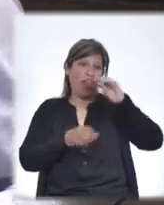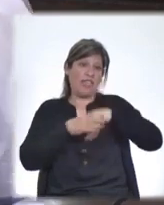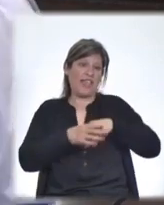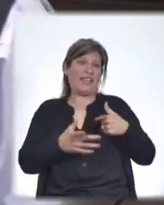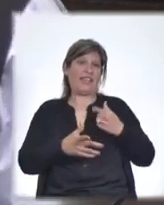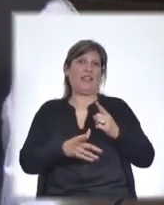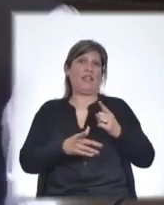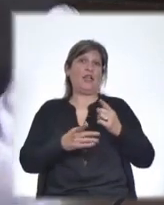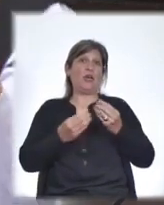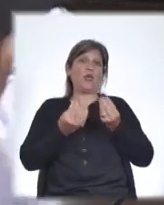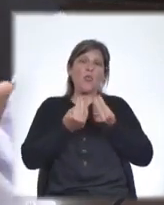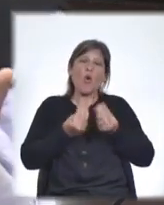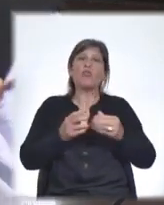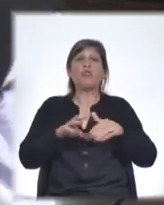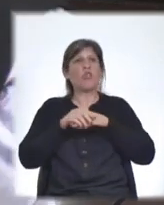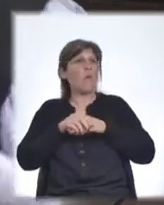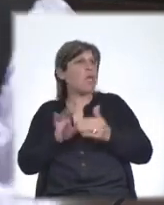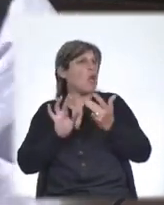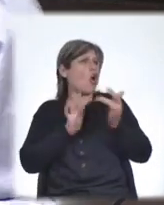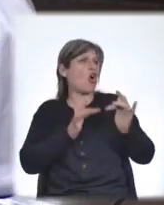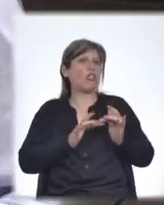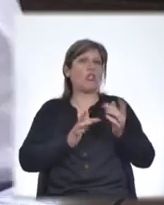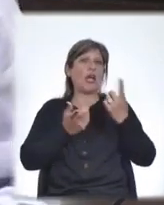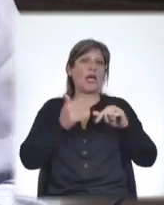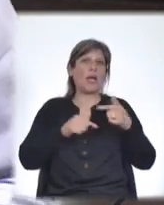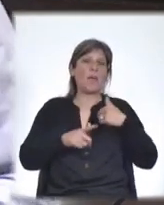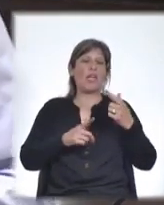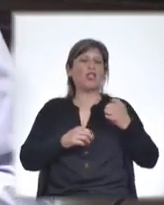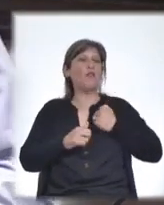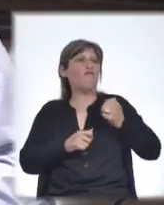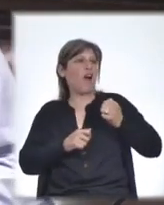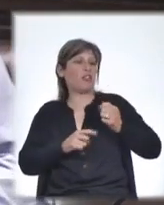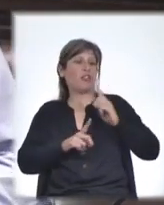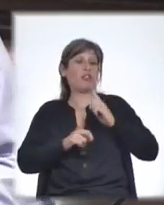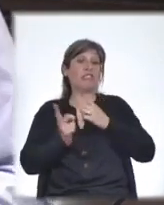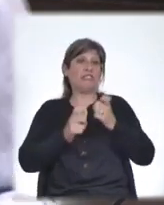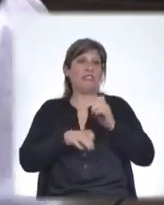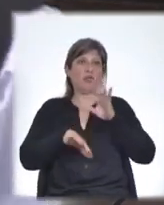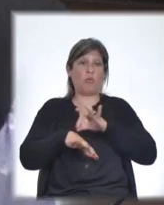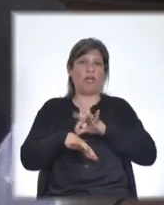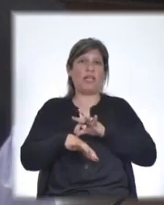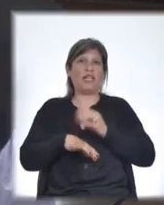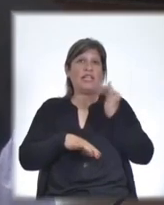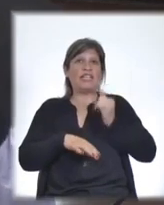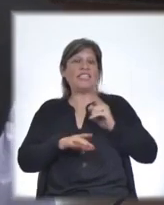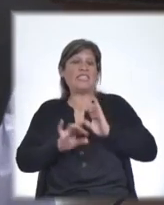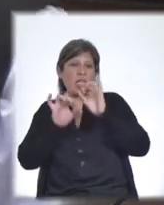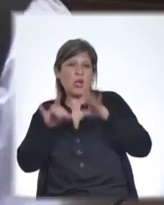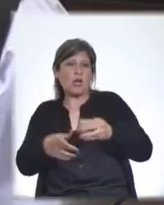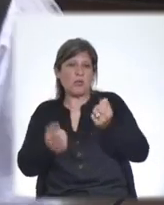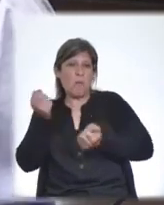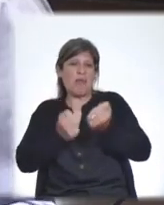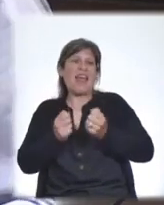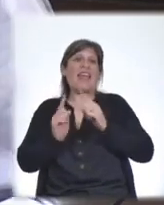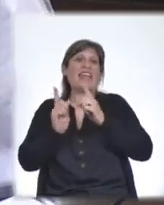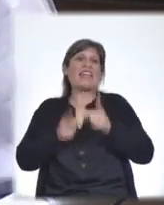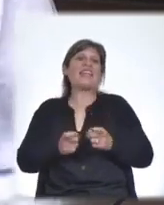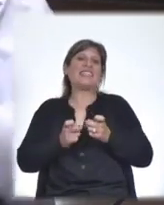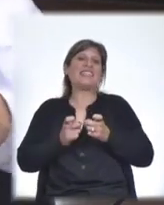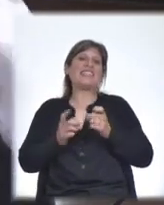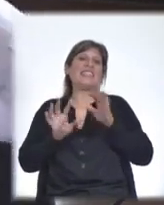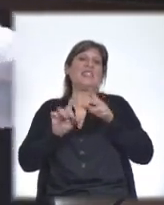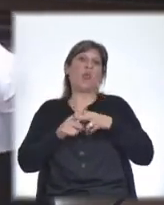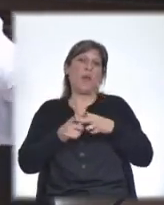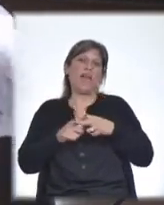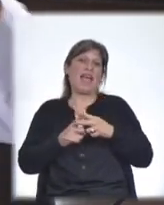muchos amigos y muchos contactos, pero si tengo un infarto necesito un médico. Y si se me rompe el auto necesito un mecánico. Y